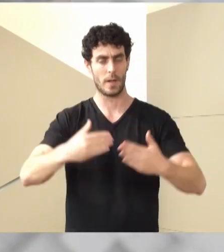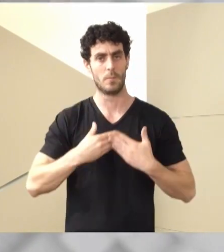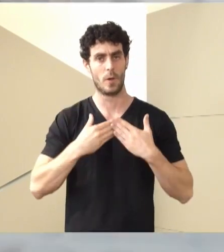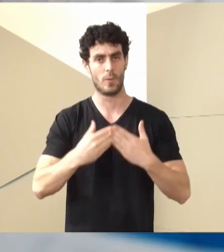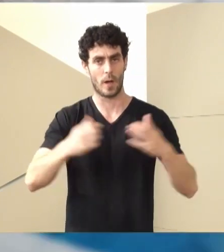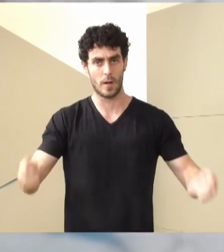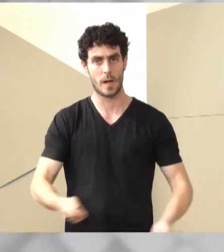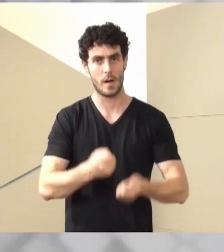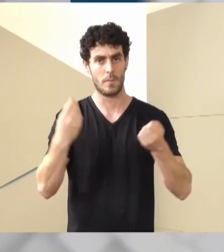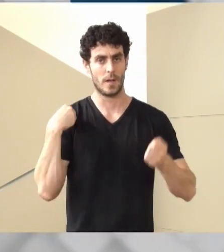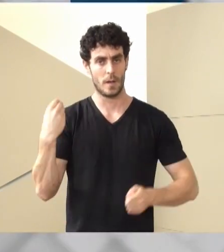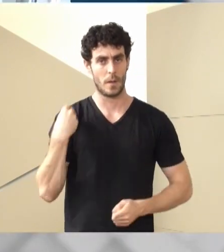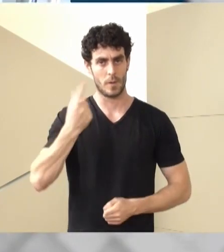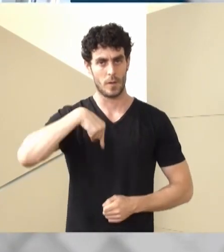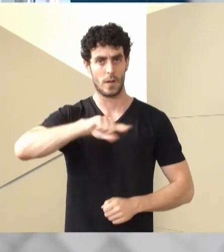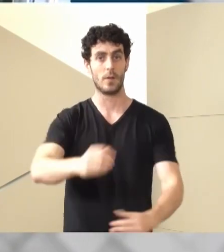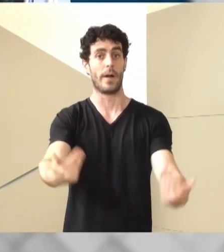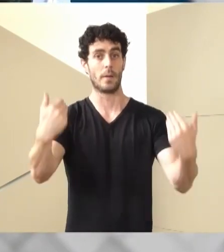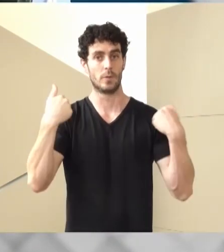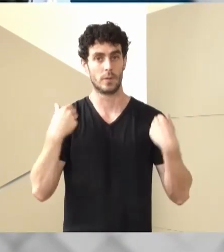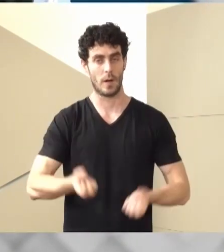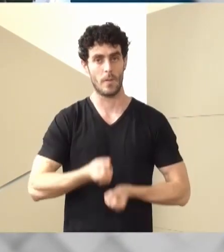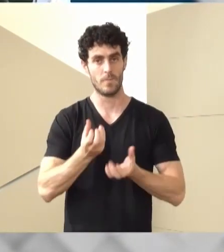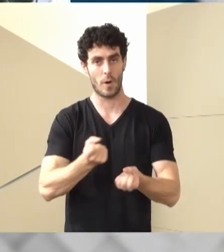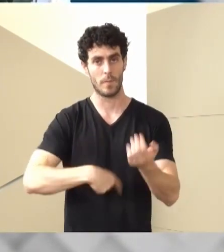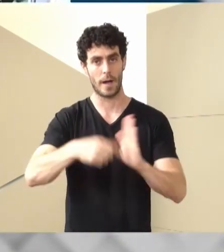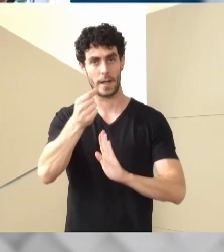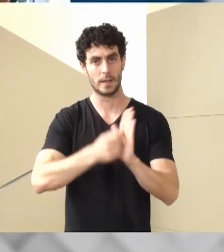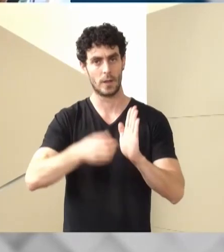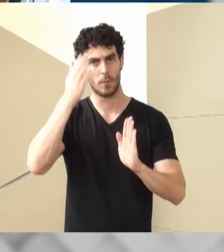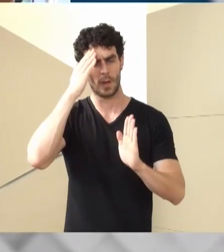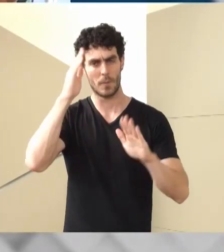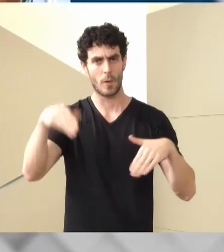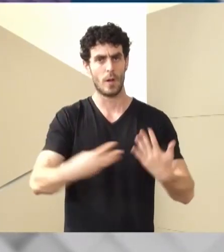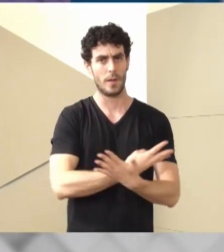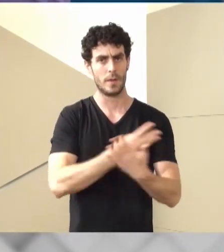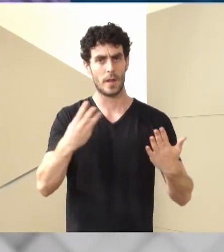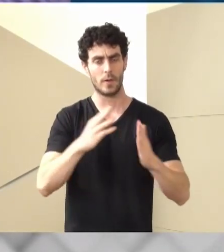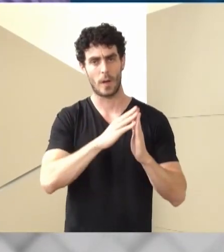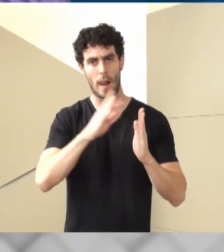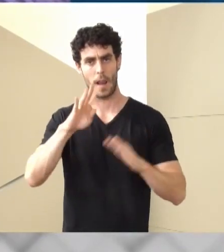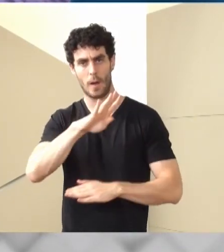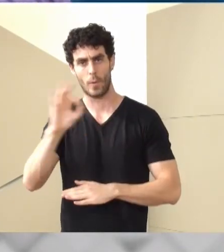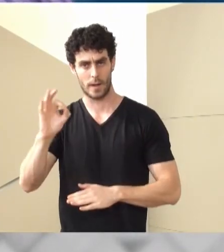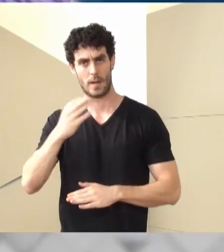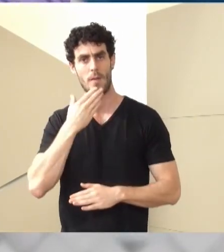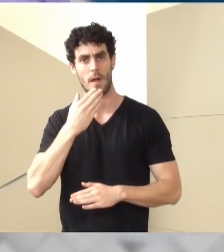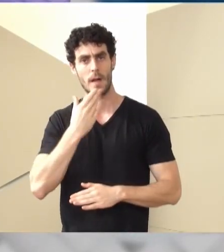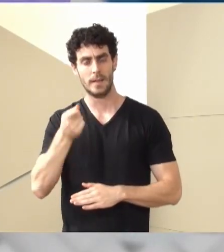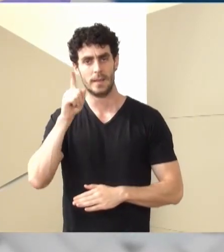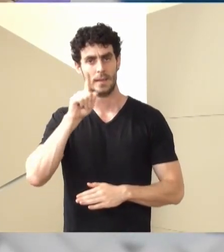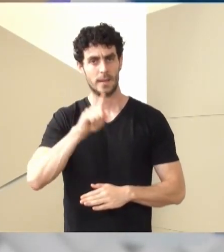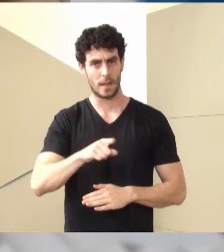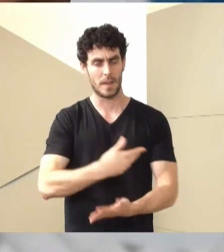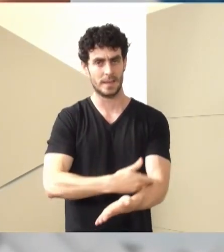de esta campaña. Ellos se encargarán de informar de los requisitos. El principal, tener entre 18 y 40 años y también de realizar las extracciones